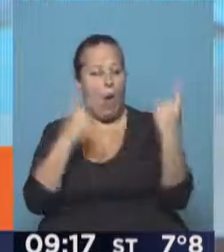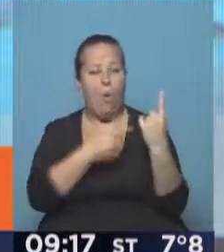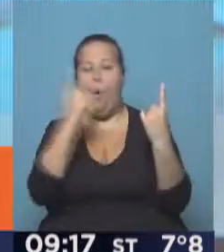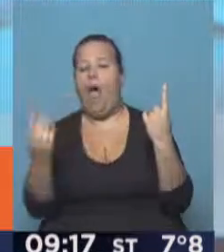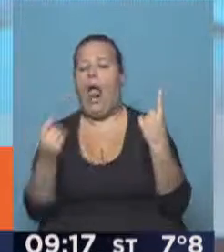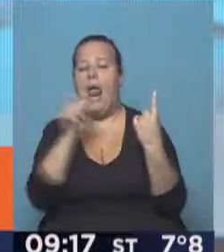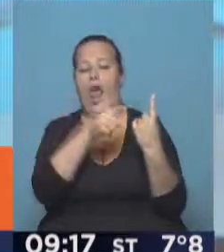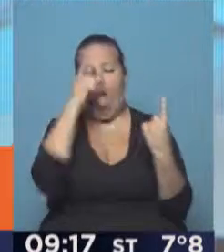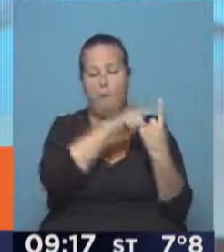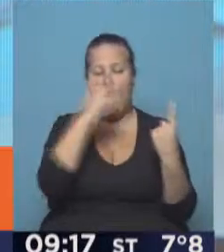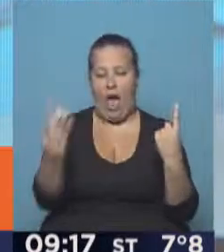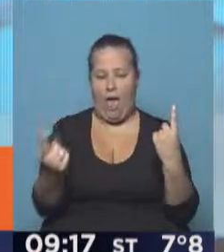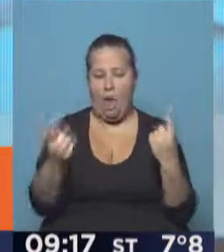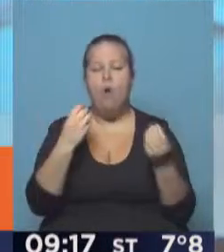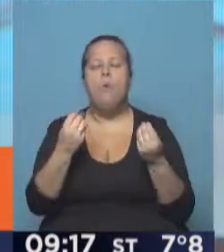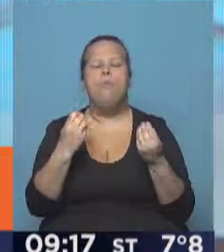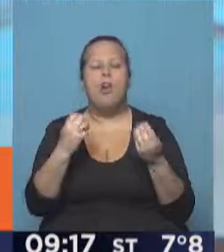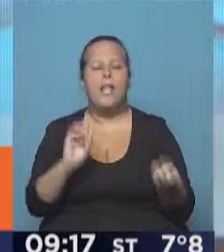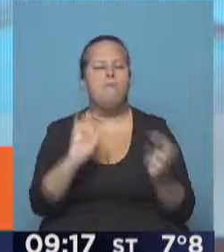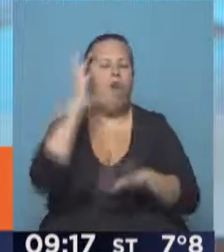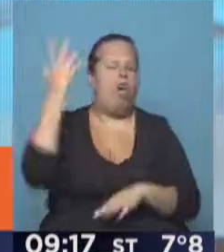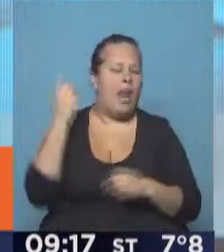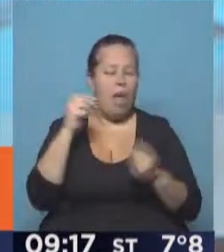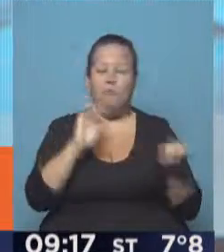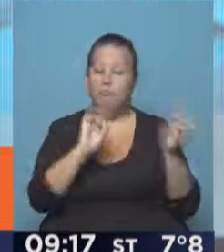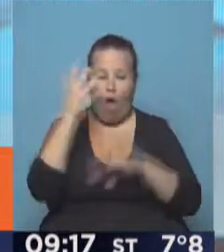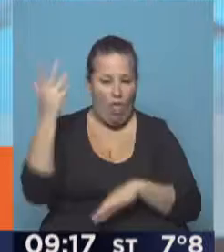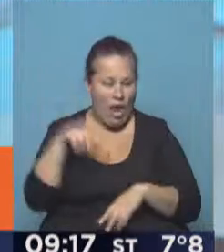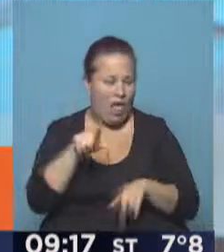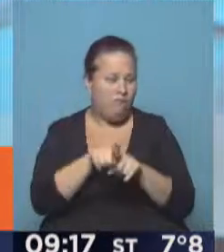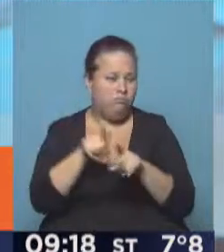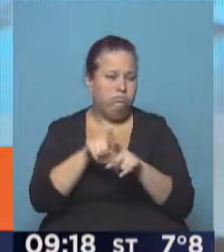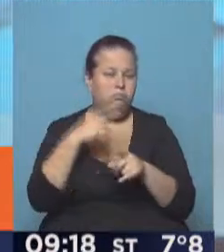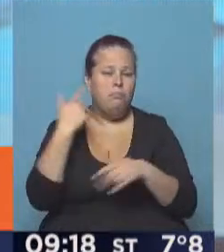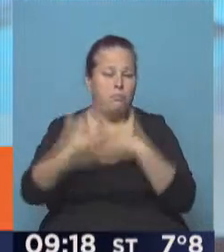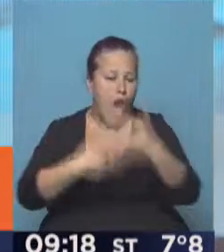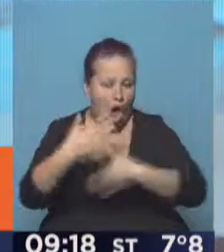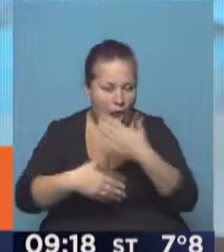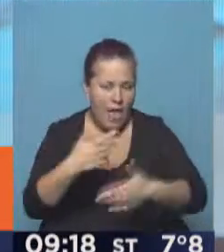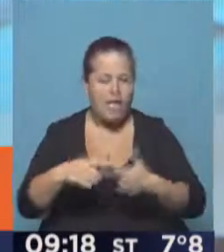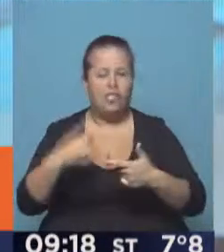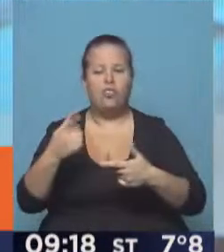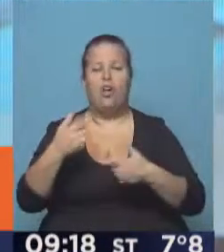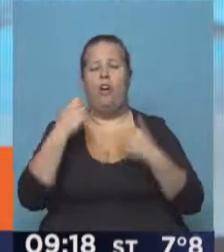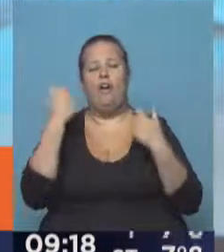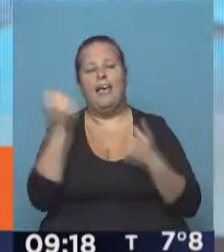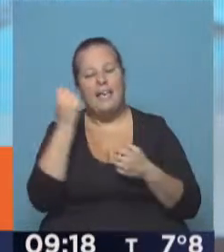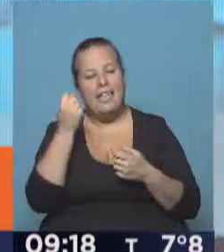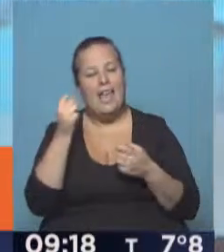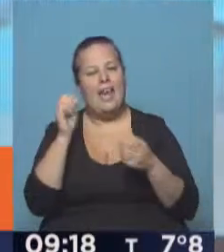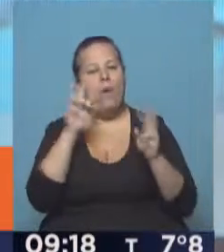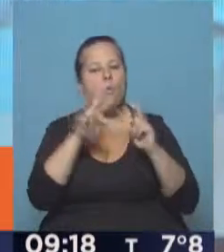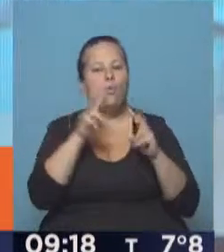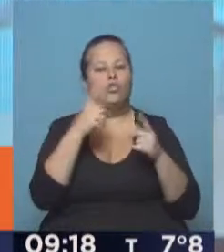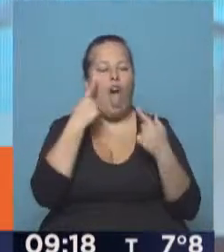otro. ¿Por qué la modernidad? Porque la modernidad es el concepto del progreso que intenta asociar